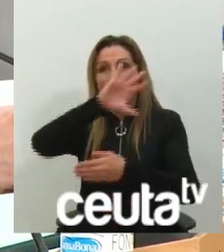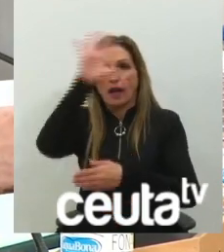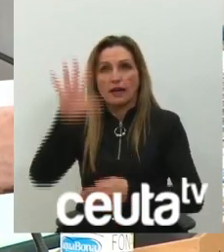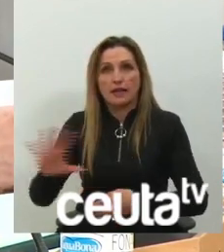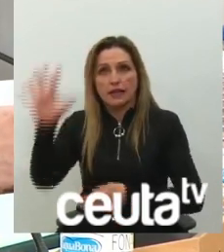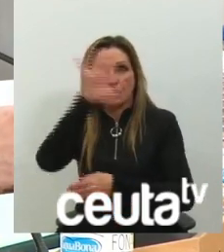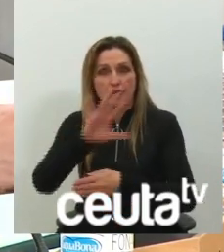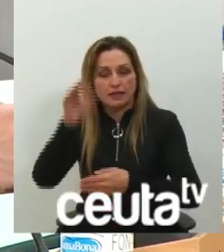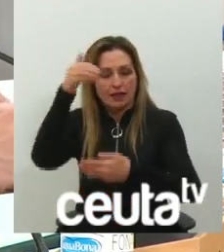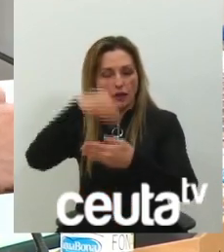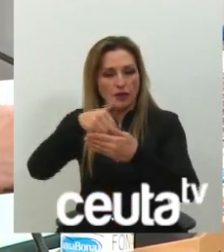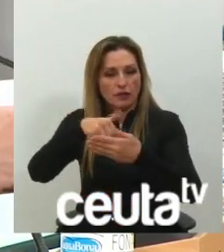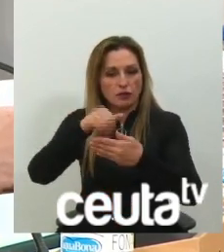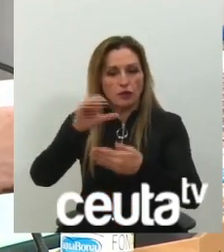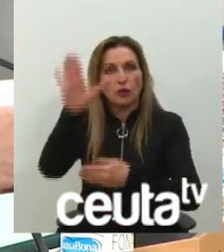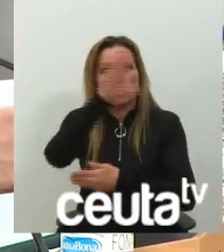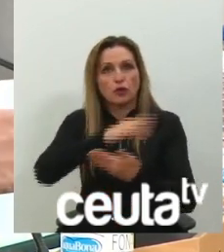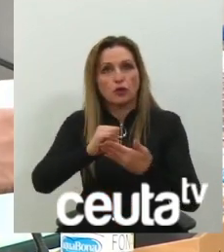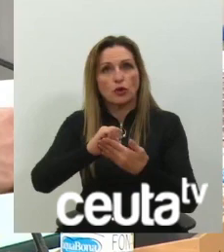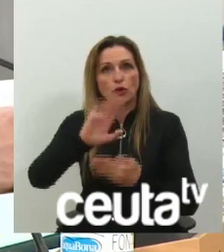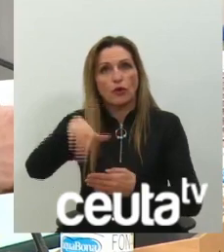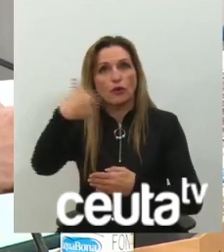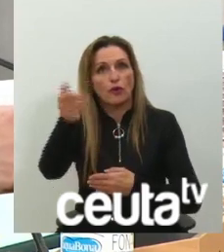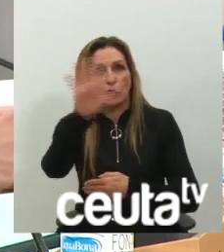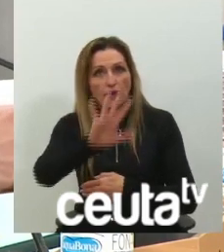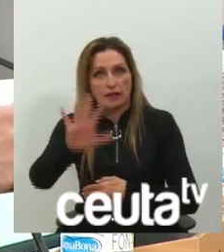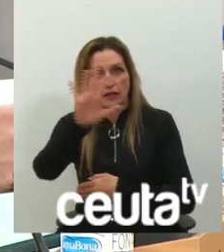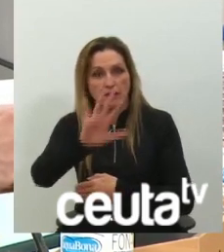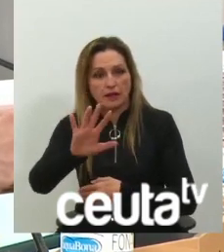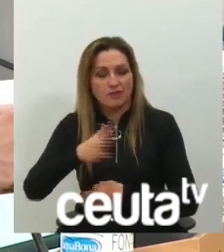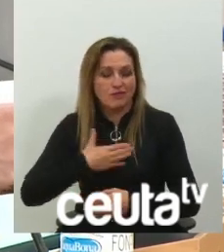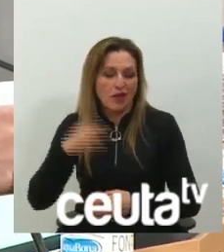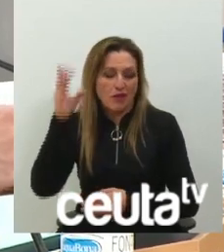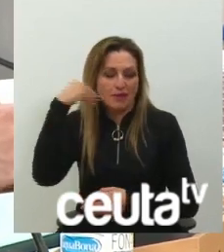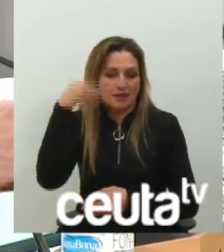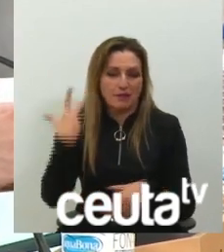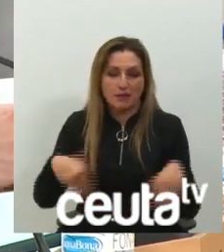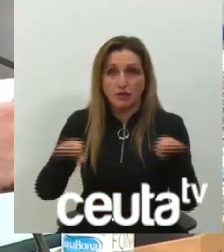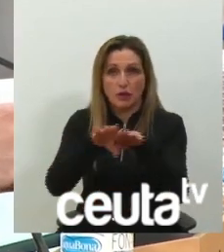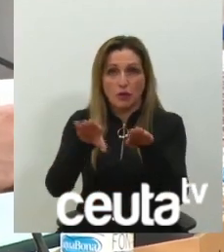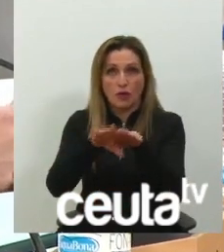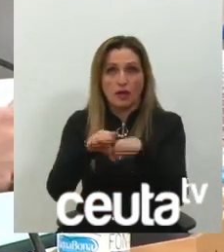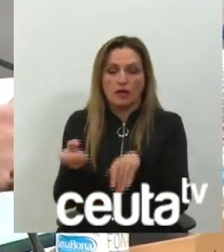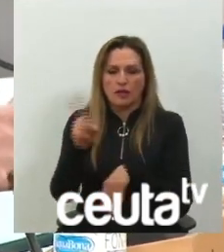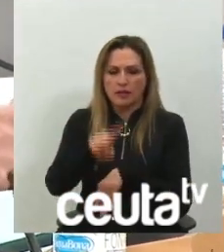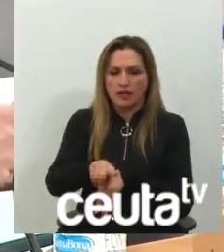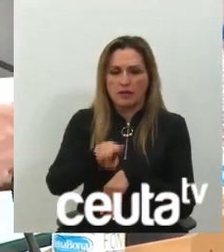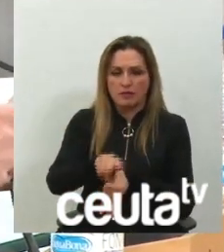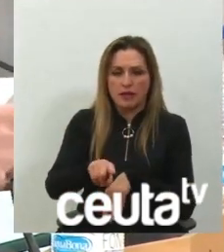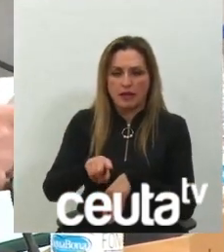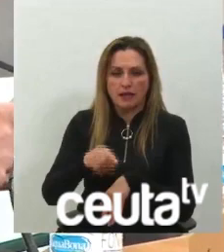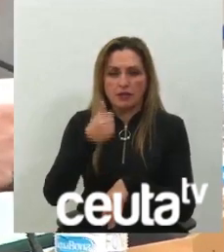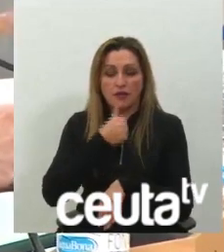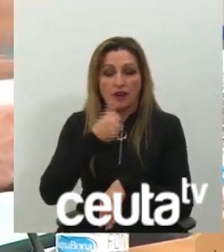se ajustan bastante mejor a esa a ese pensamiento y luego ya que me ha preguntado el señor verdejo